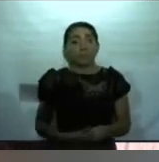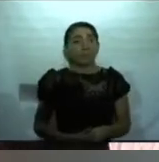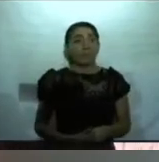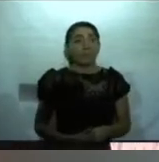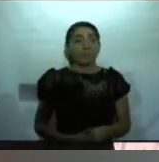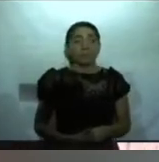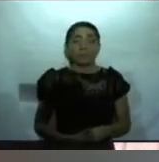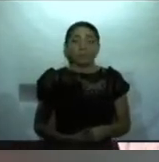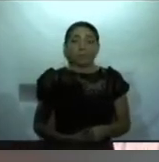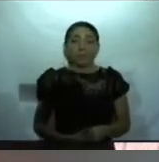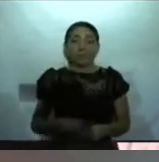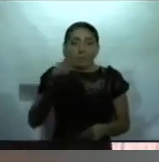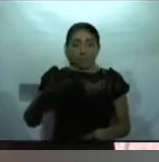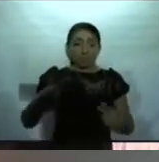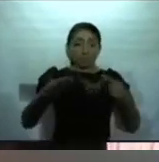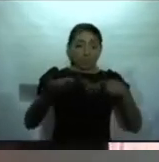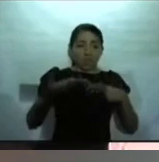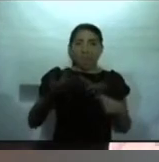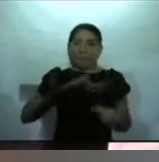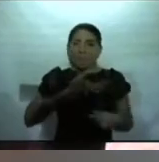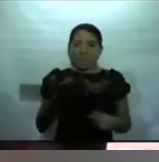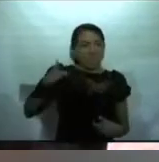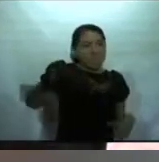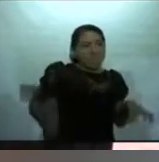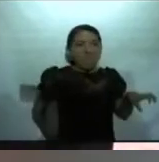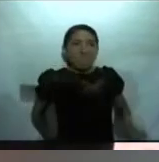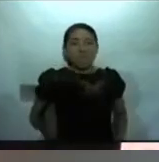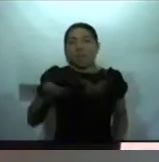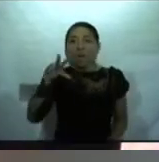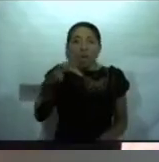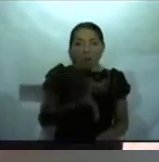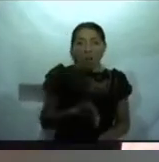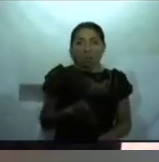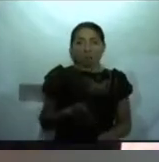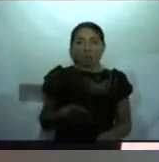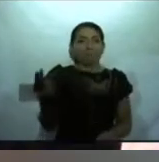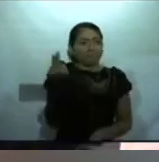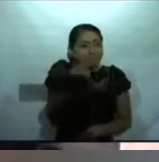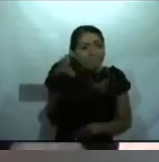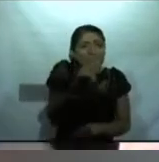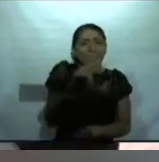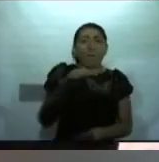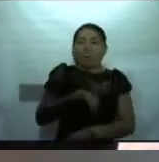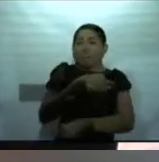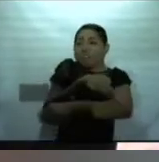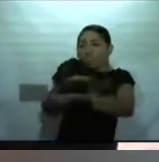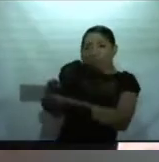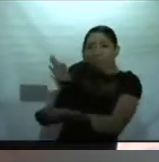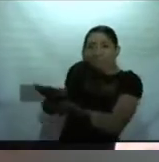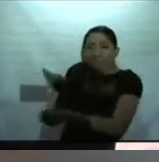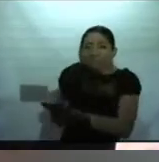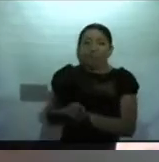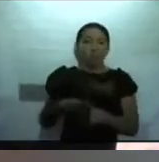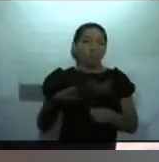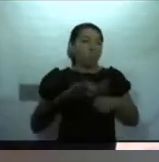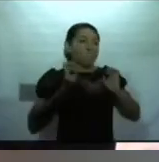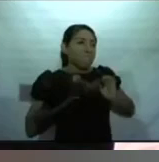No es para servirse uno, los familiares, o para tener lujos.